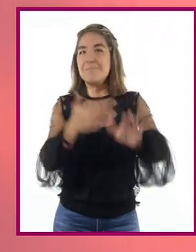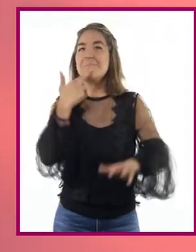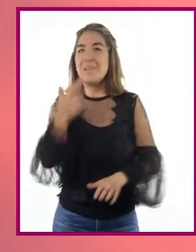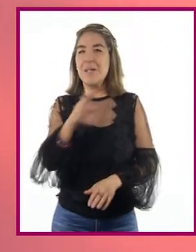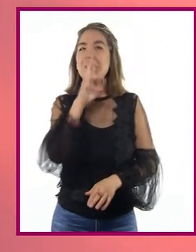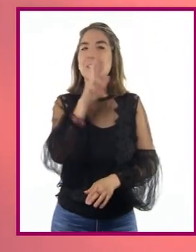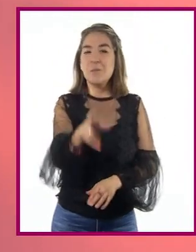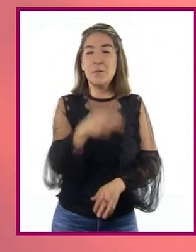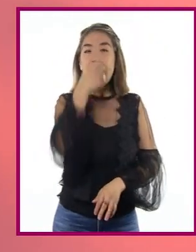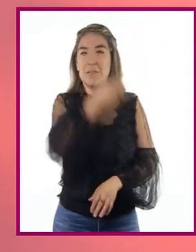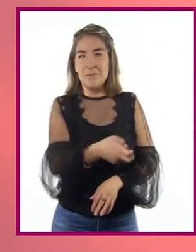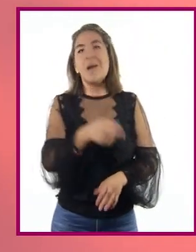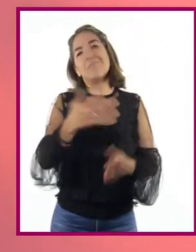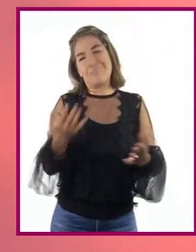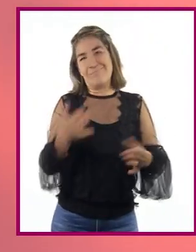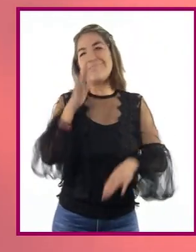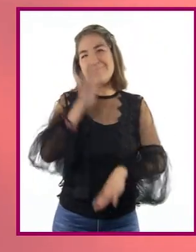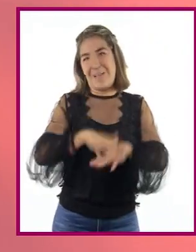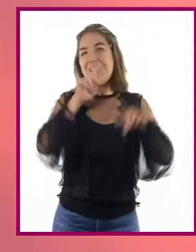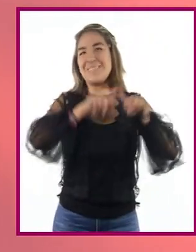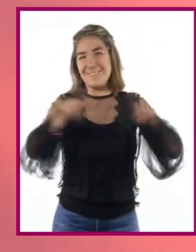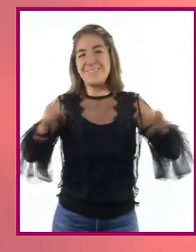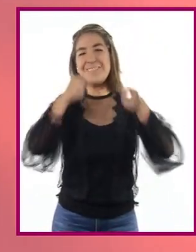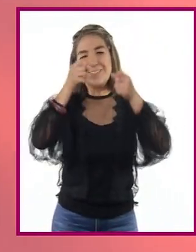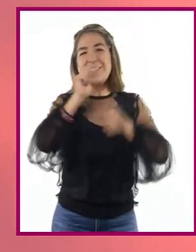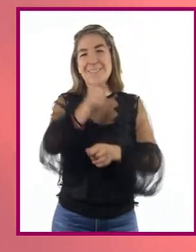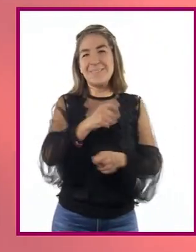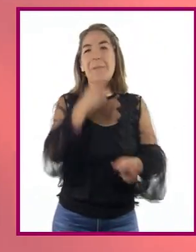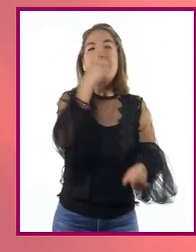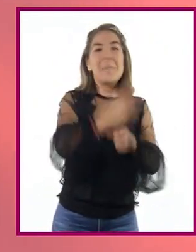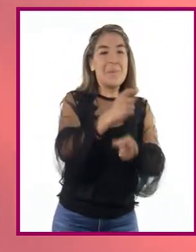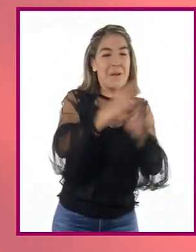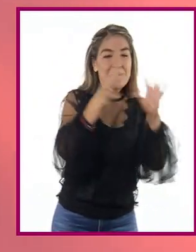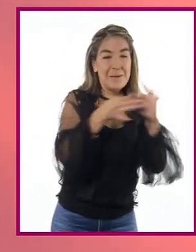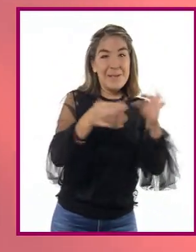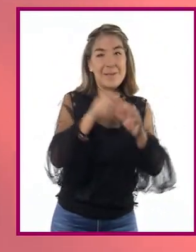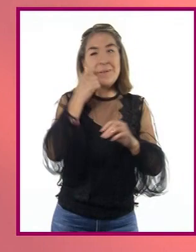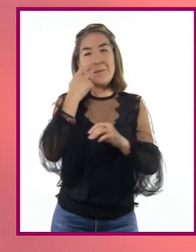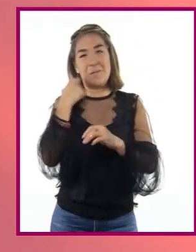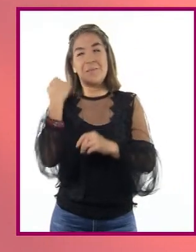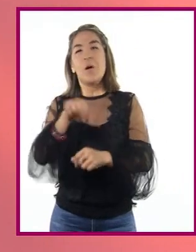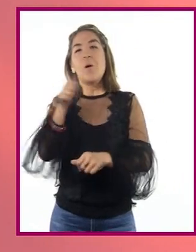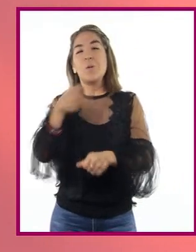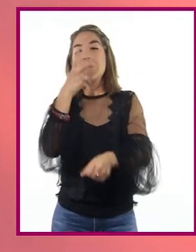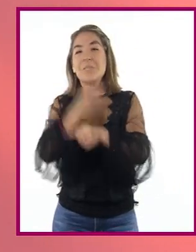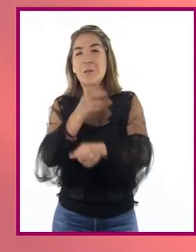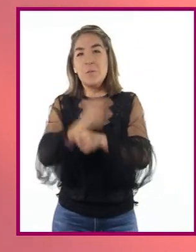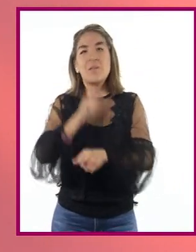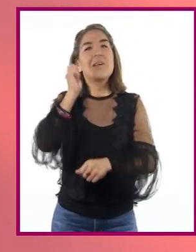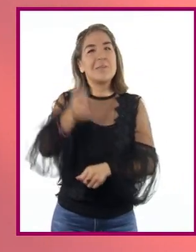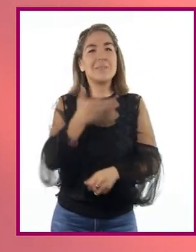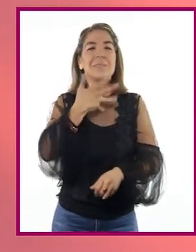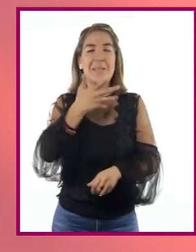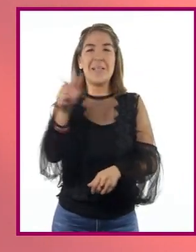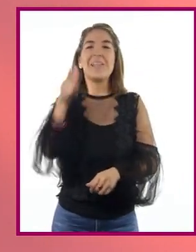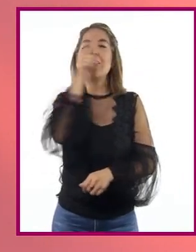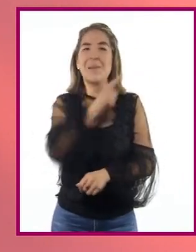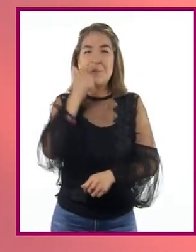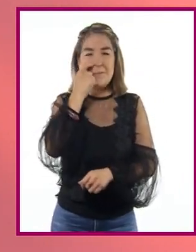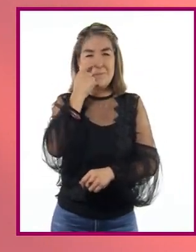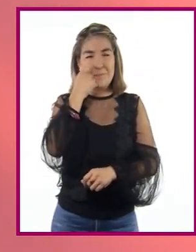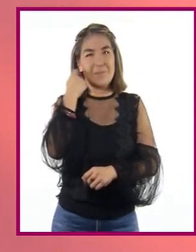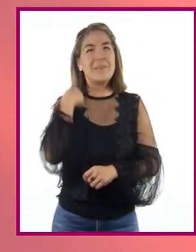La verdad es que sí se nota una gran diferencia entre el primer comentario y el segundo, pues en el segundo ya contiene un lenguaje